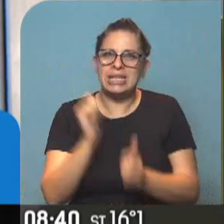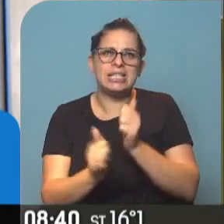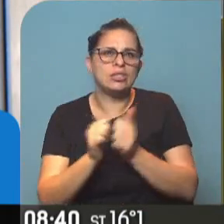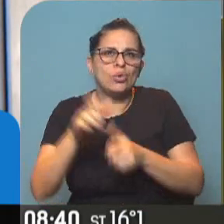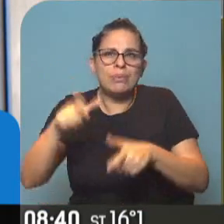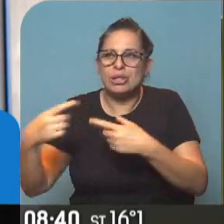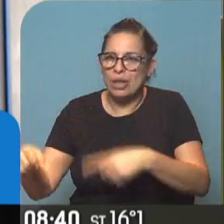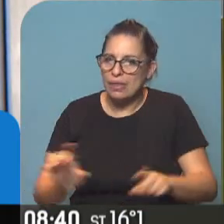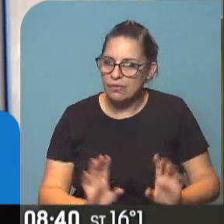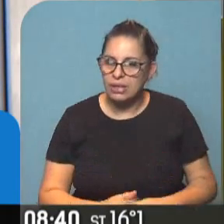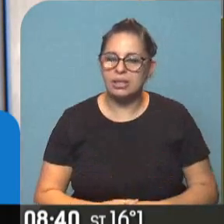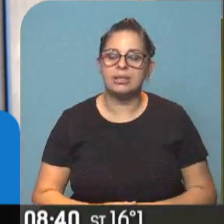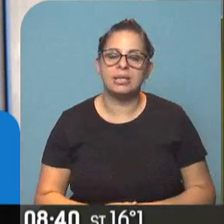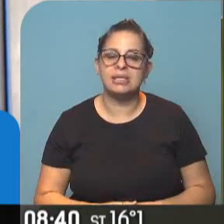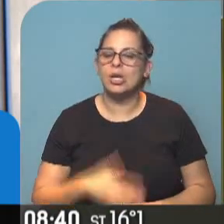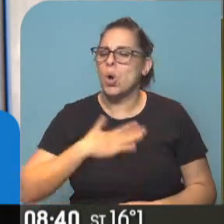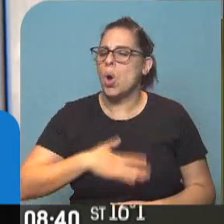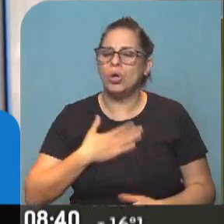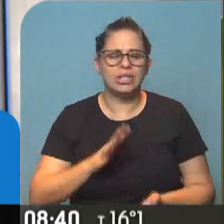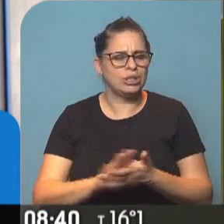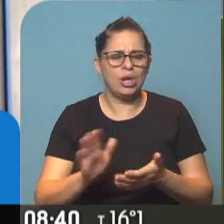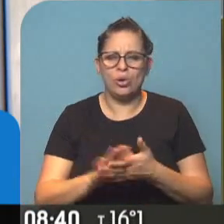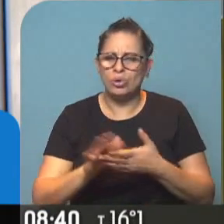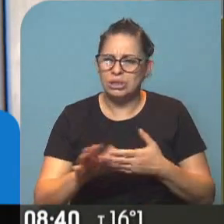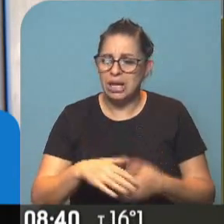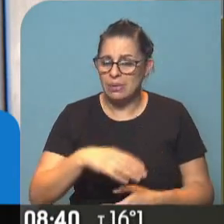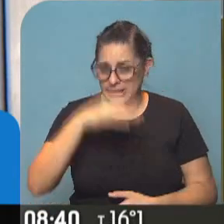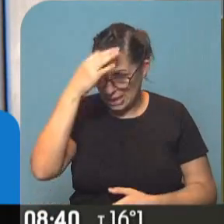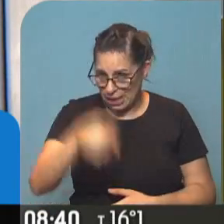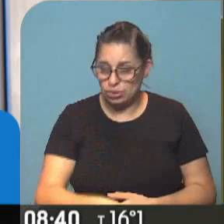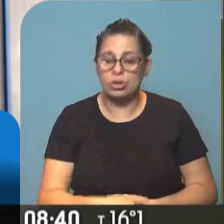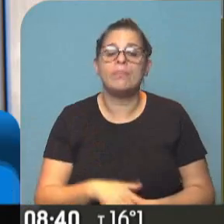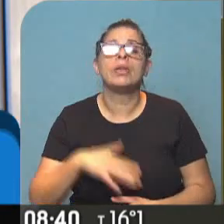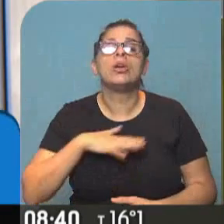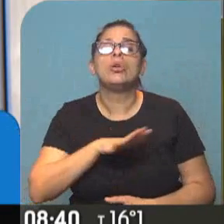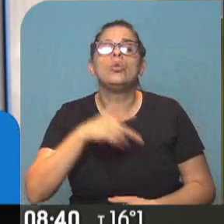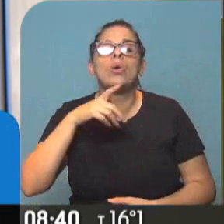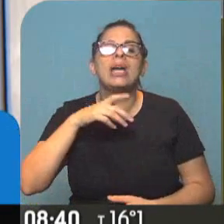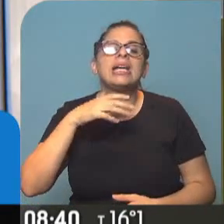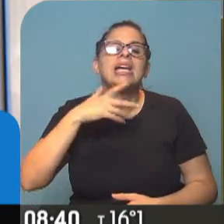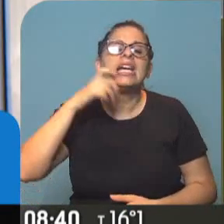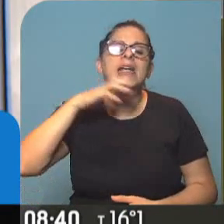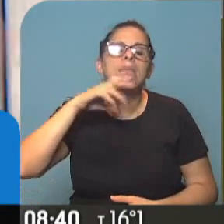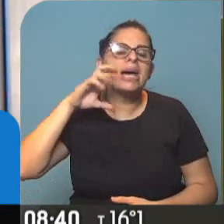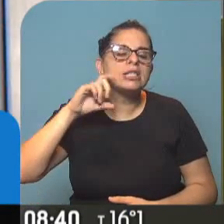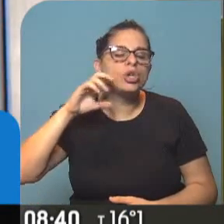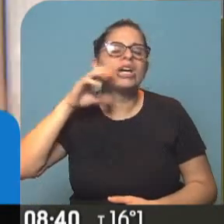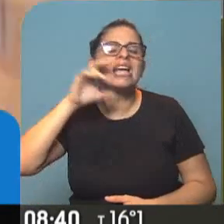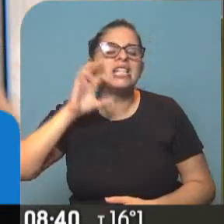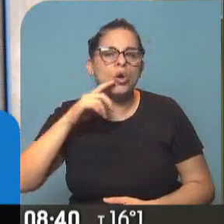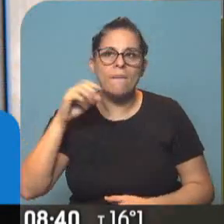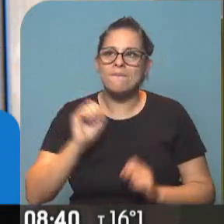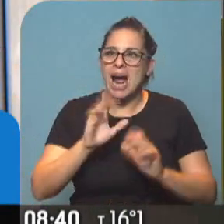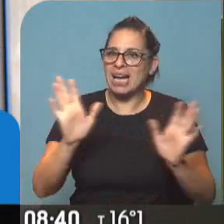personajes es un placer volver a hacerla y en el espacio callejón se da algo también muy mágico muy hermoso por el